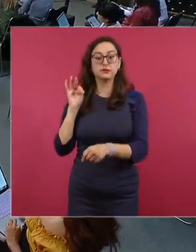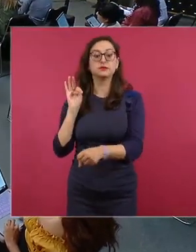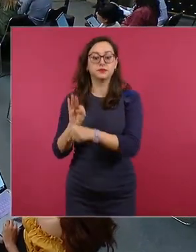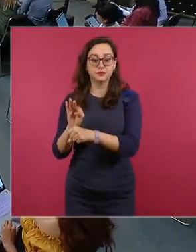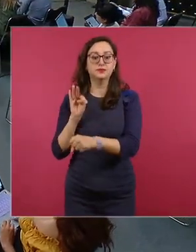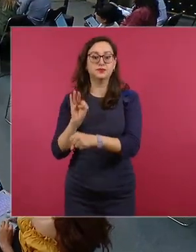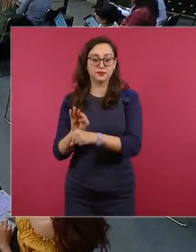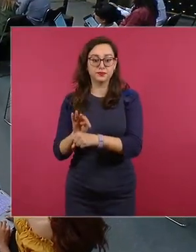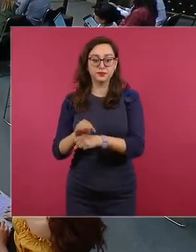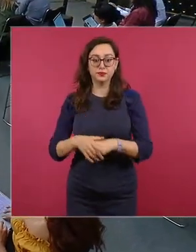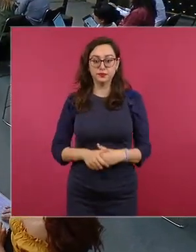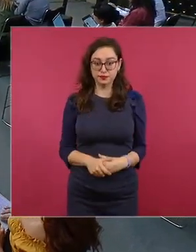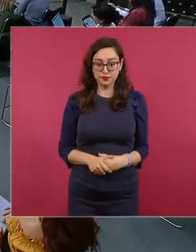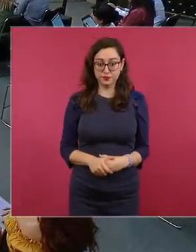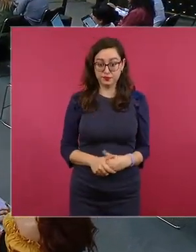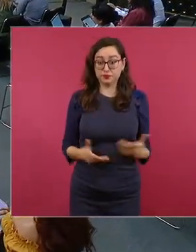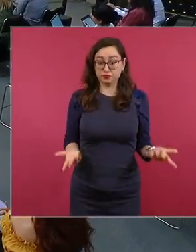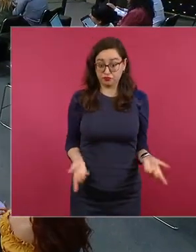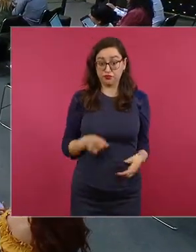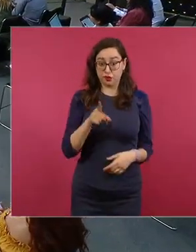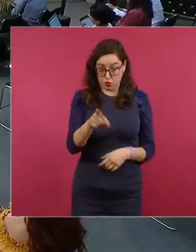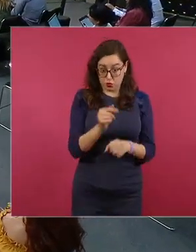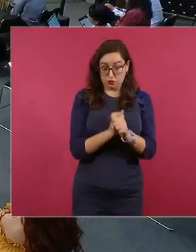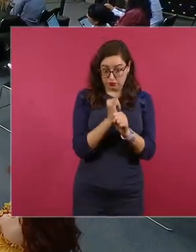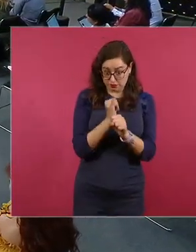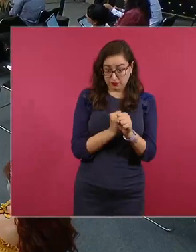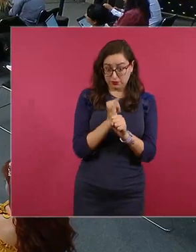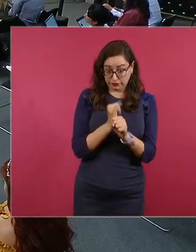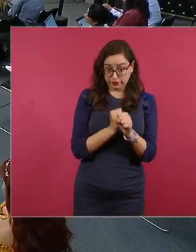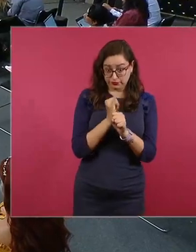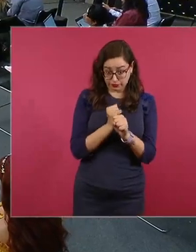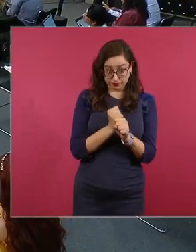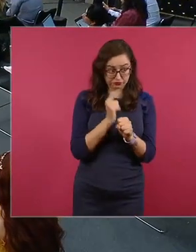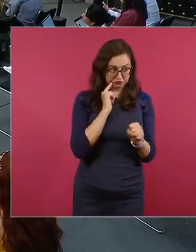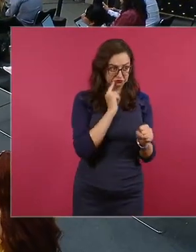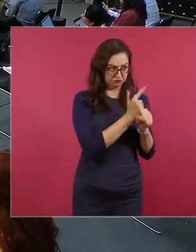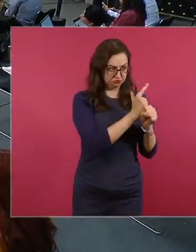Si, así como estás haciendo la investigación, vas